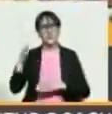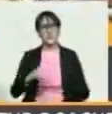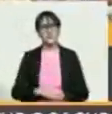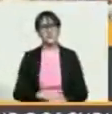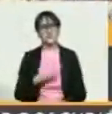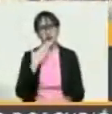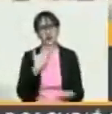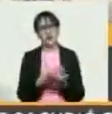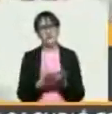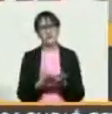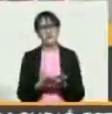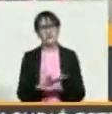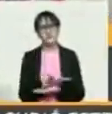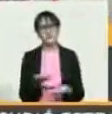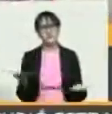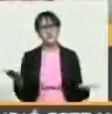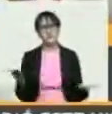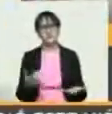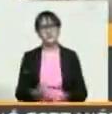gracias compatriotas